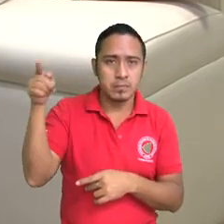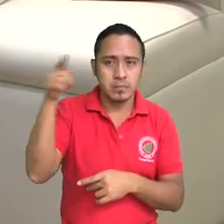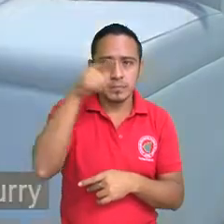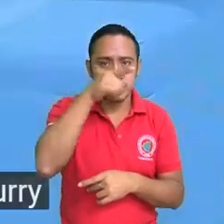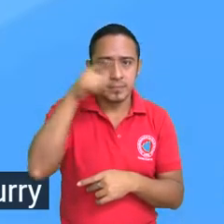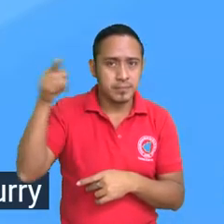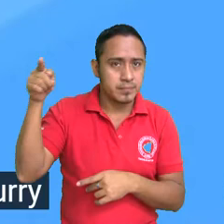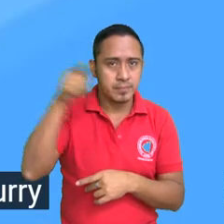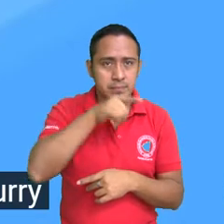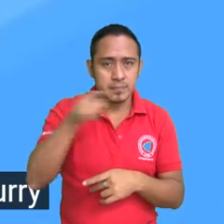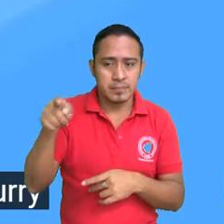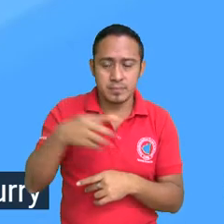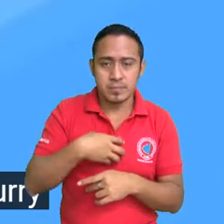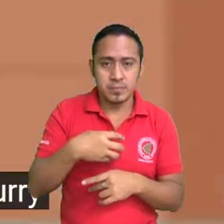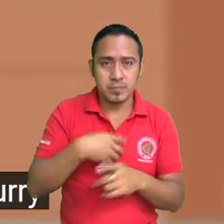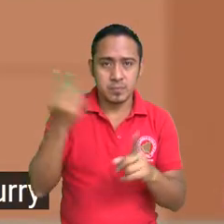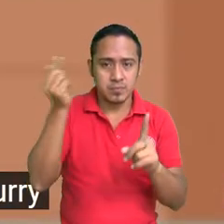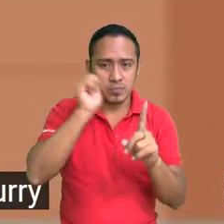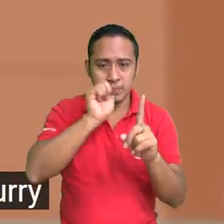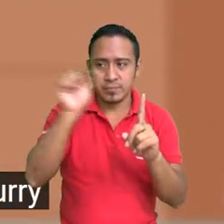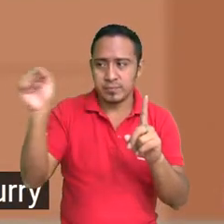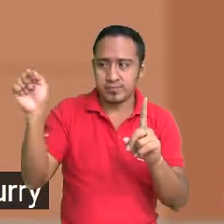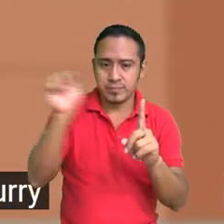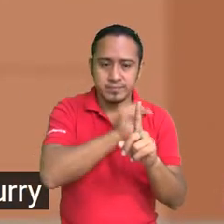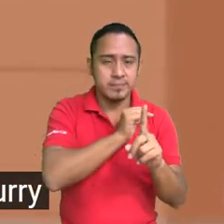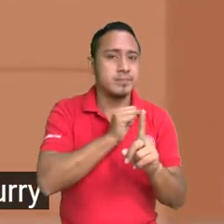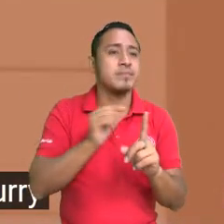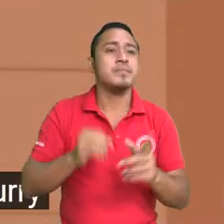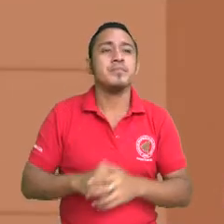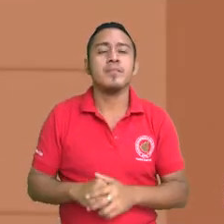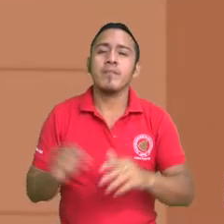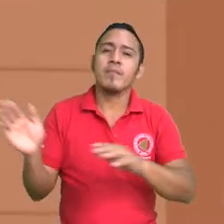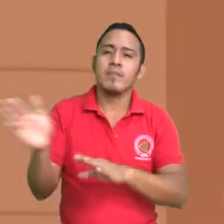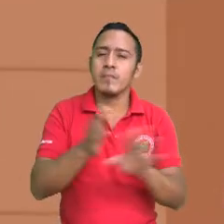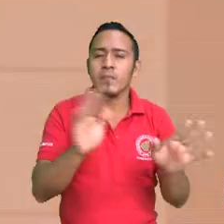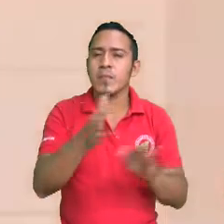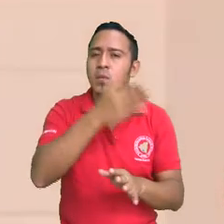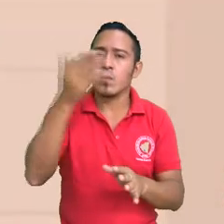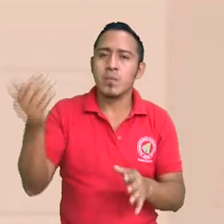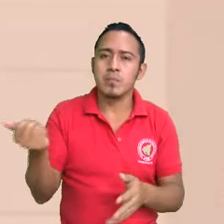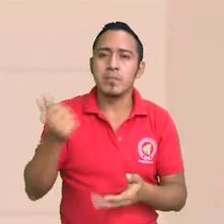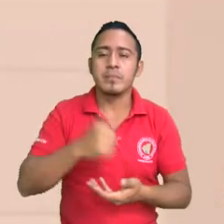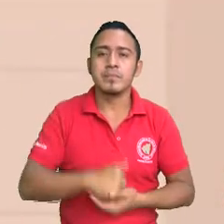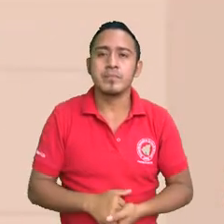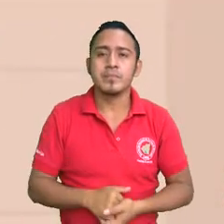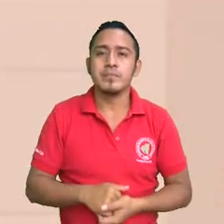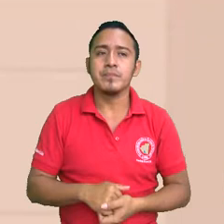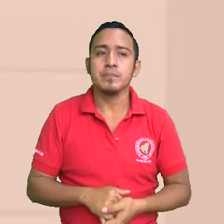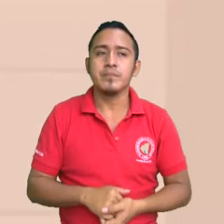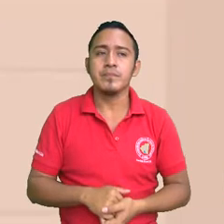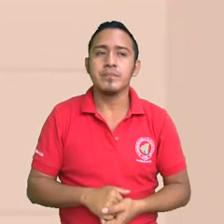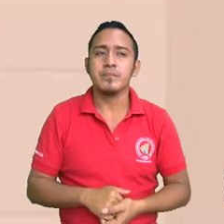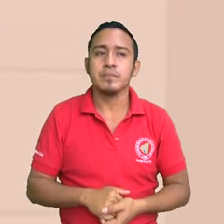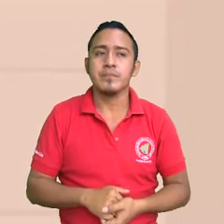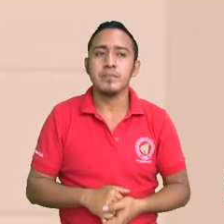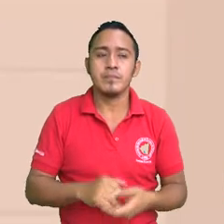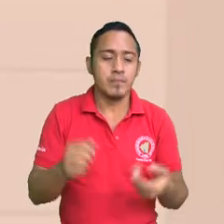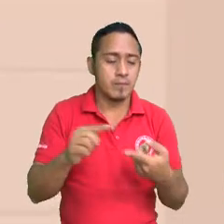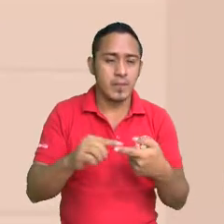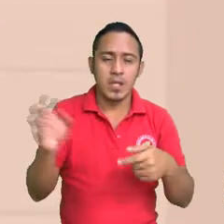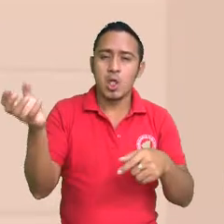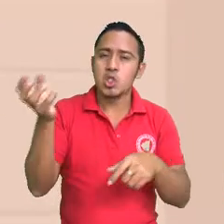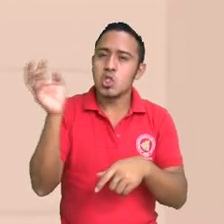enfoque, entonces el ojo cruza y regresa. ¿Qué otros síntomas pueden, el